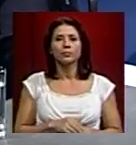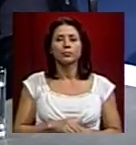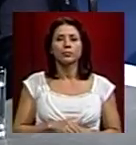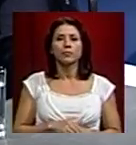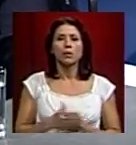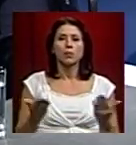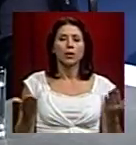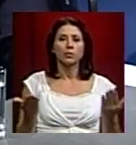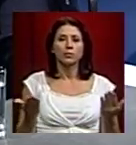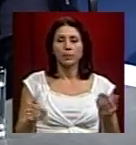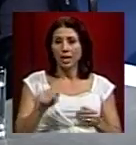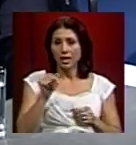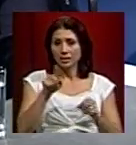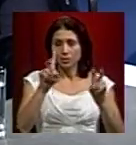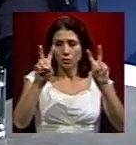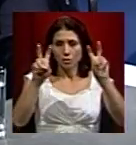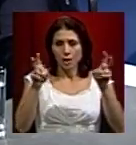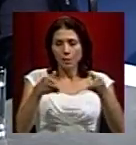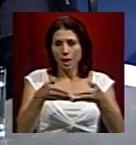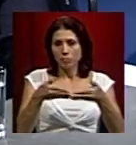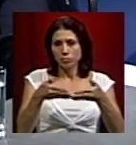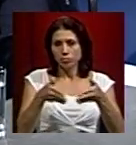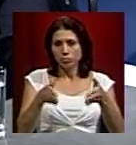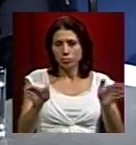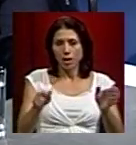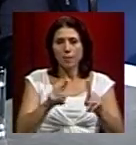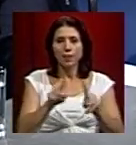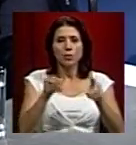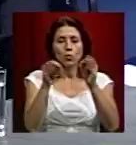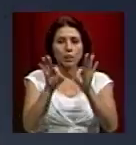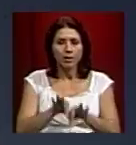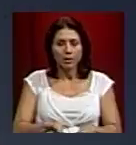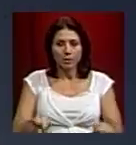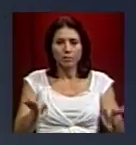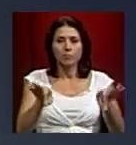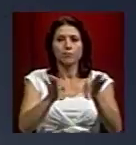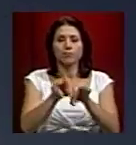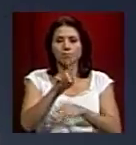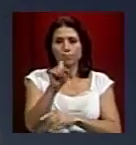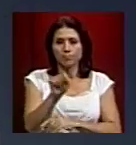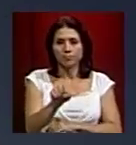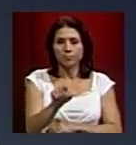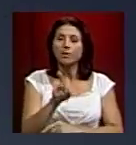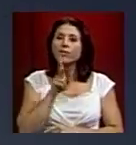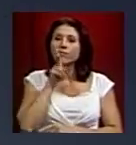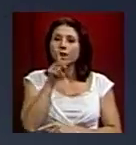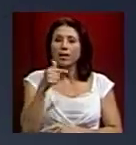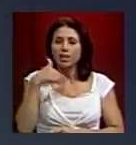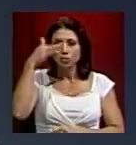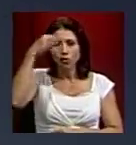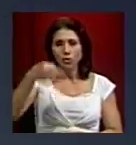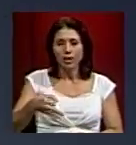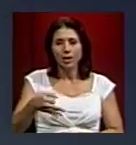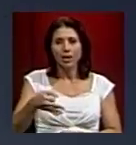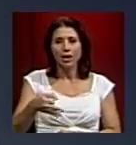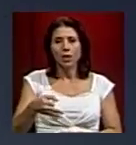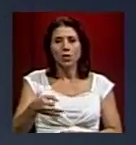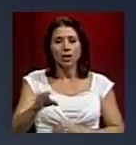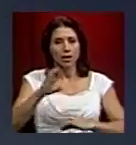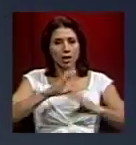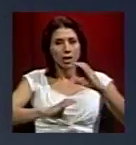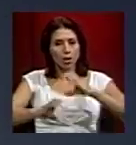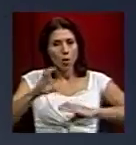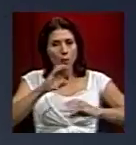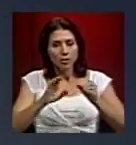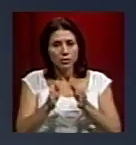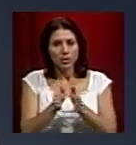Bueno, es un tema amplio, pero muy interesante la pregunta, Juan Rafael. En realidad yo creo que el